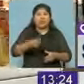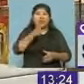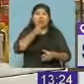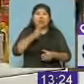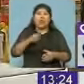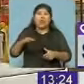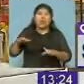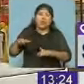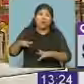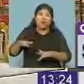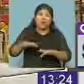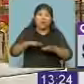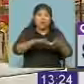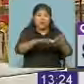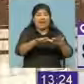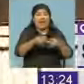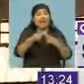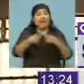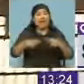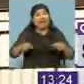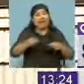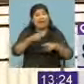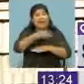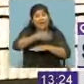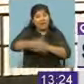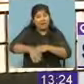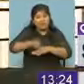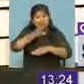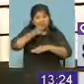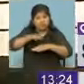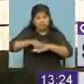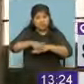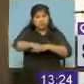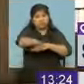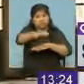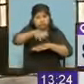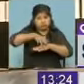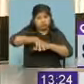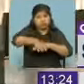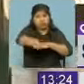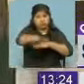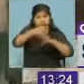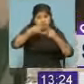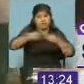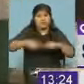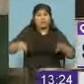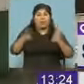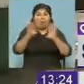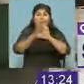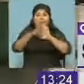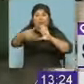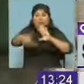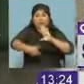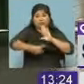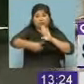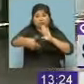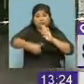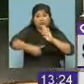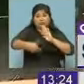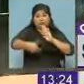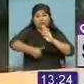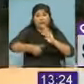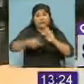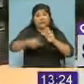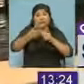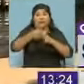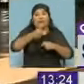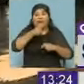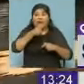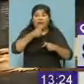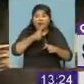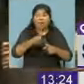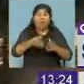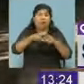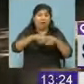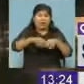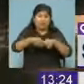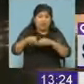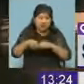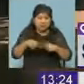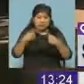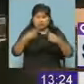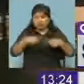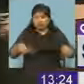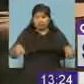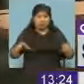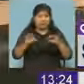directamente el agua de la calle entra directamente por la puerta principal de la institución agua barro así que bueno es todo lo que se está sacando ahora